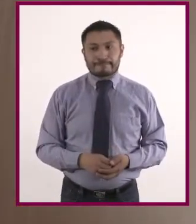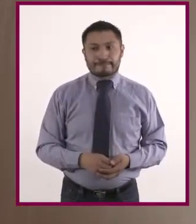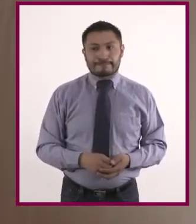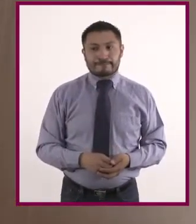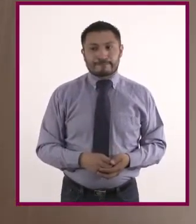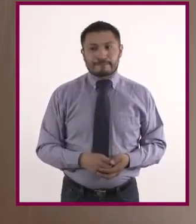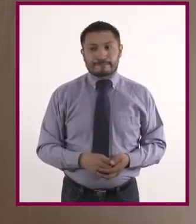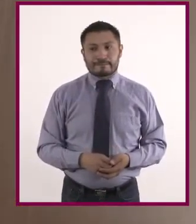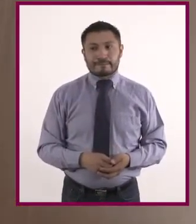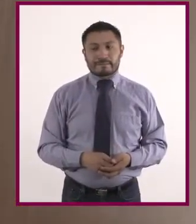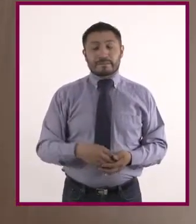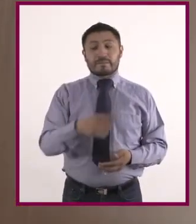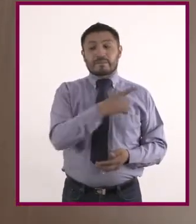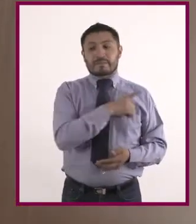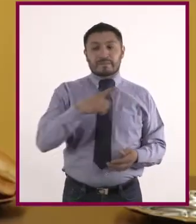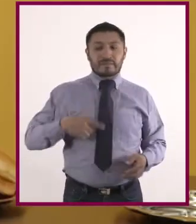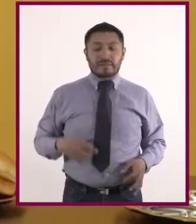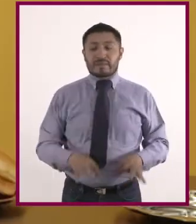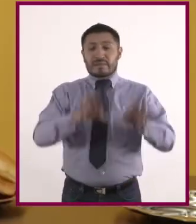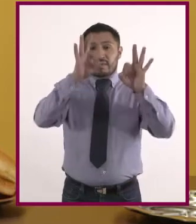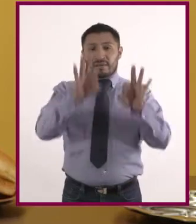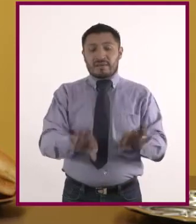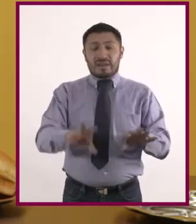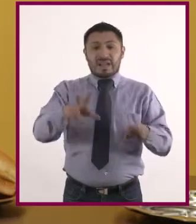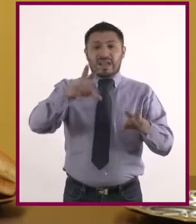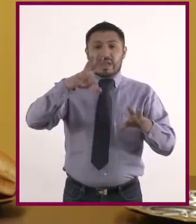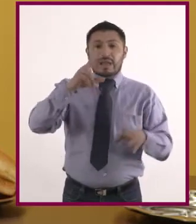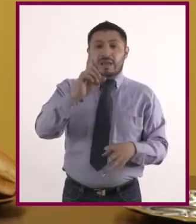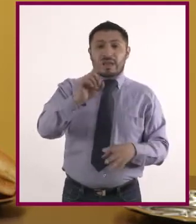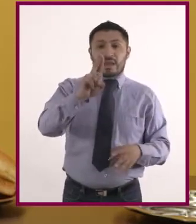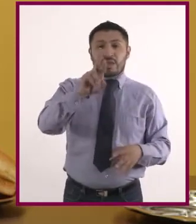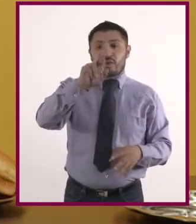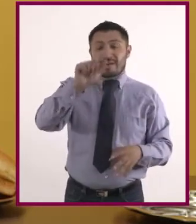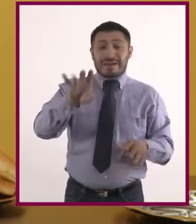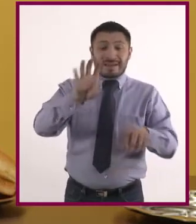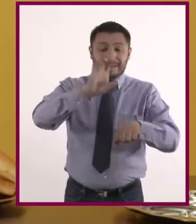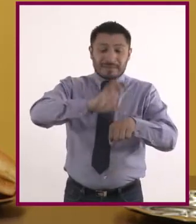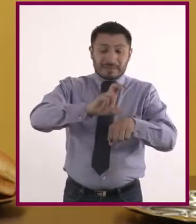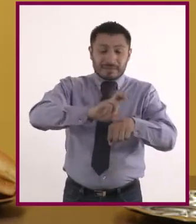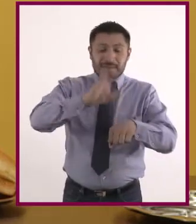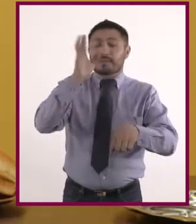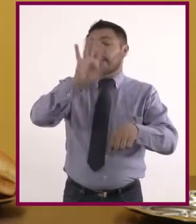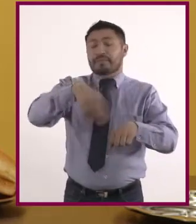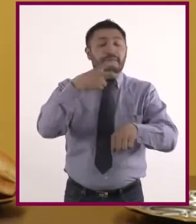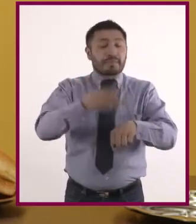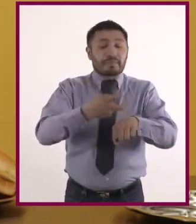Va a ser... Tiene que quedar lo suficientemente dura que la podemos agarrar y hacer hamburguesitas.